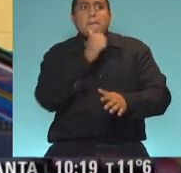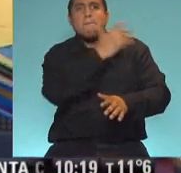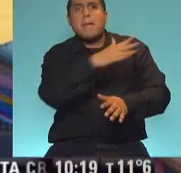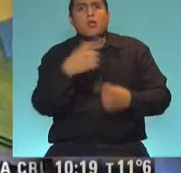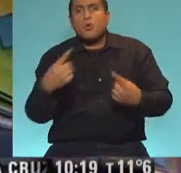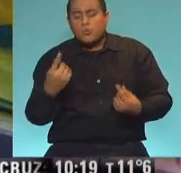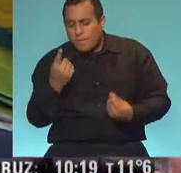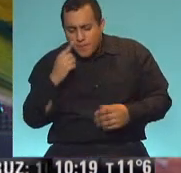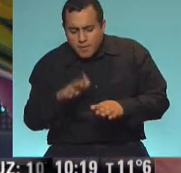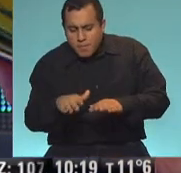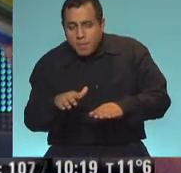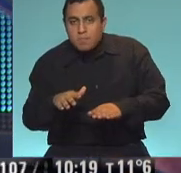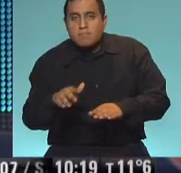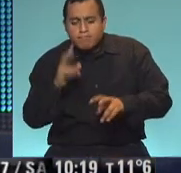saber.